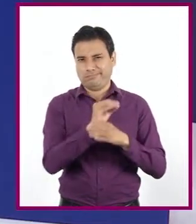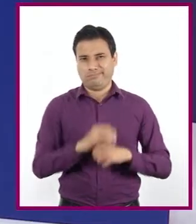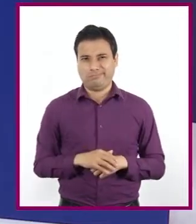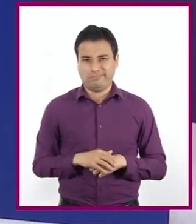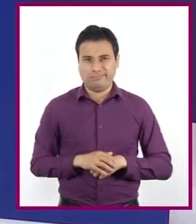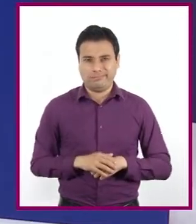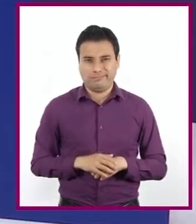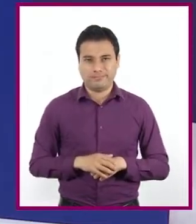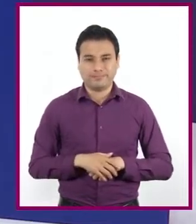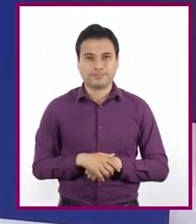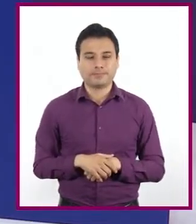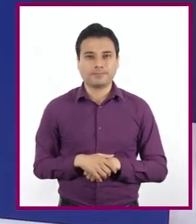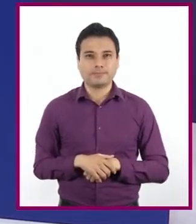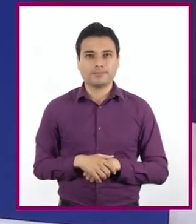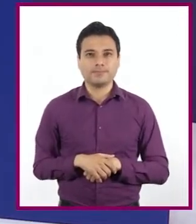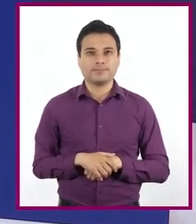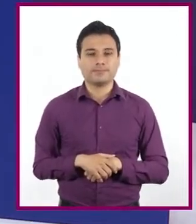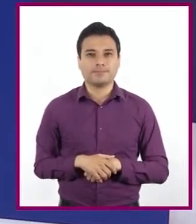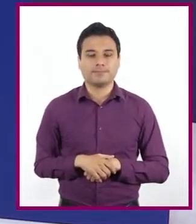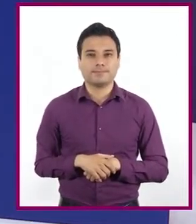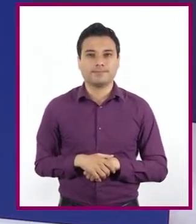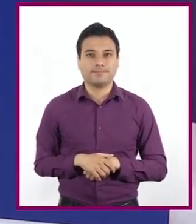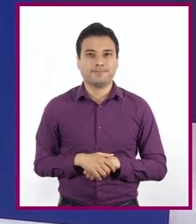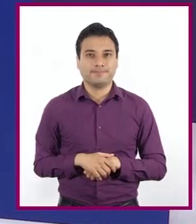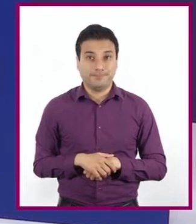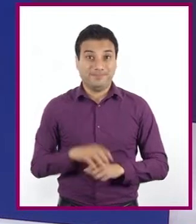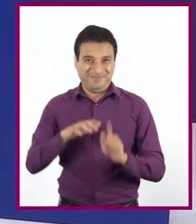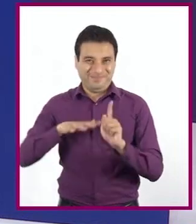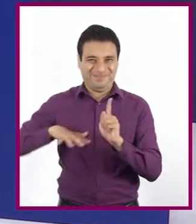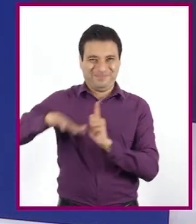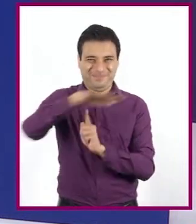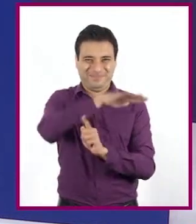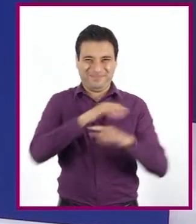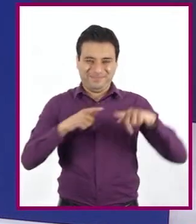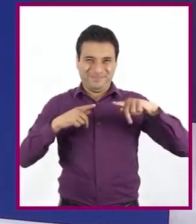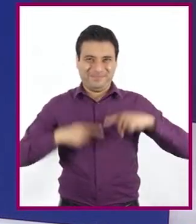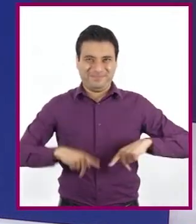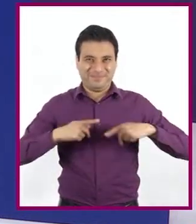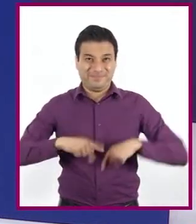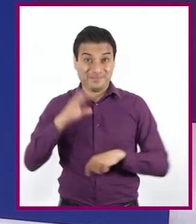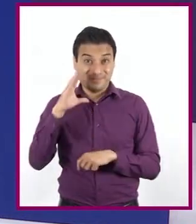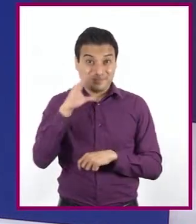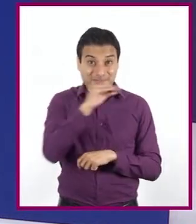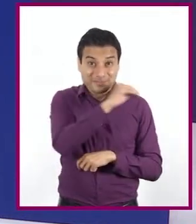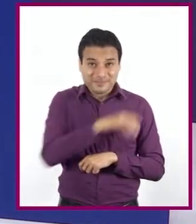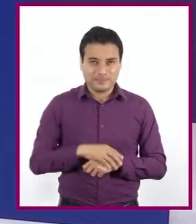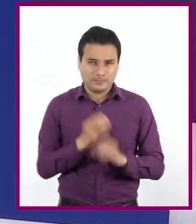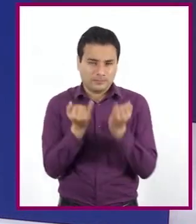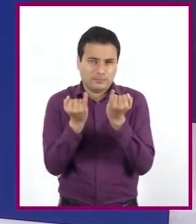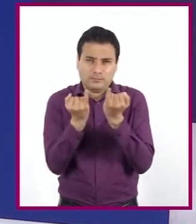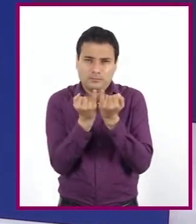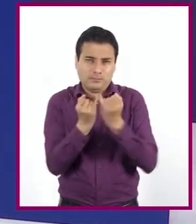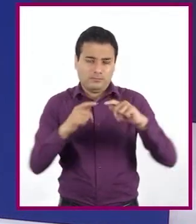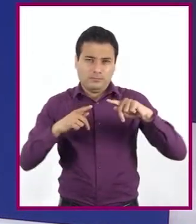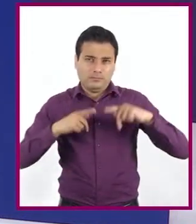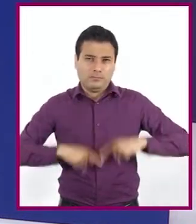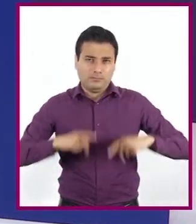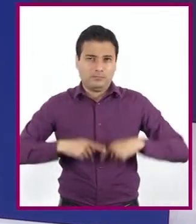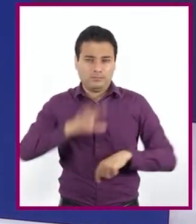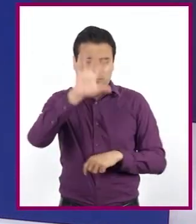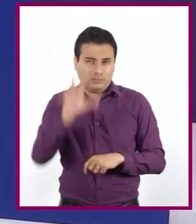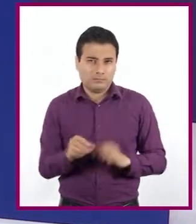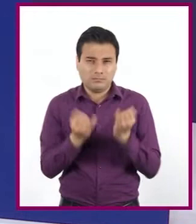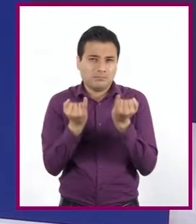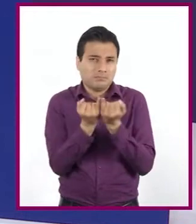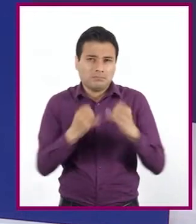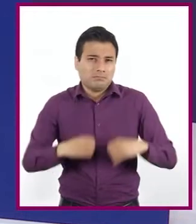él. Además de que la situación social de los mulatos no era tan distinta a la de las personas africanas. No